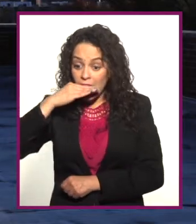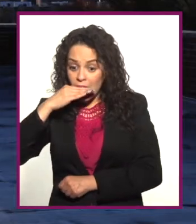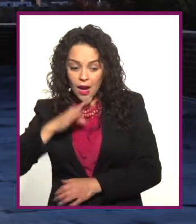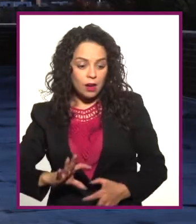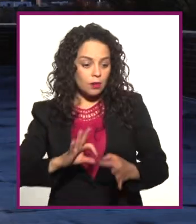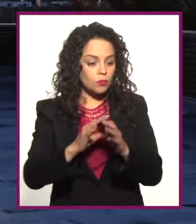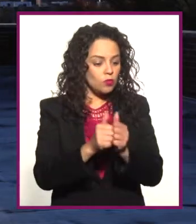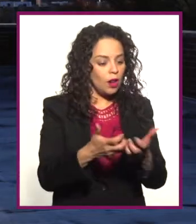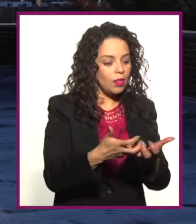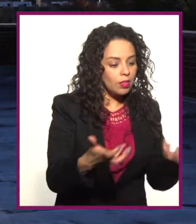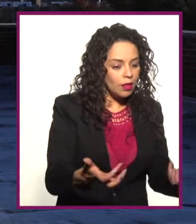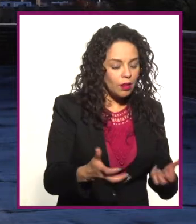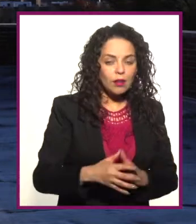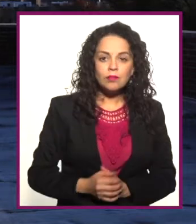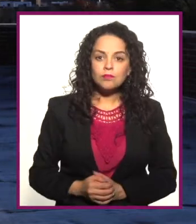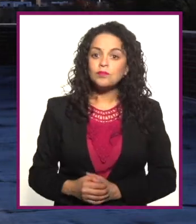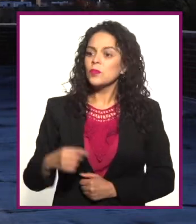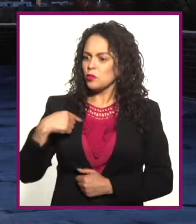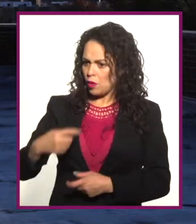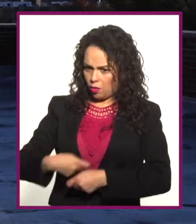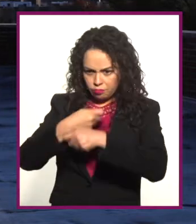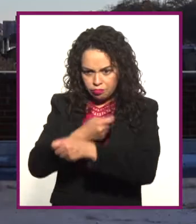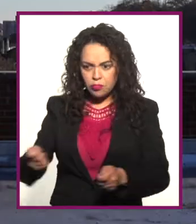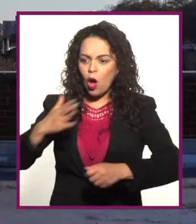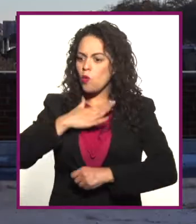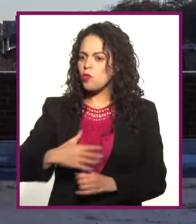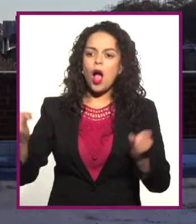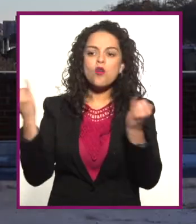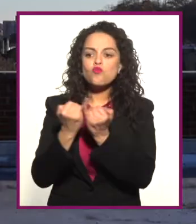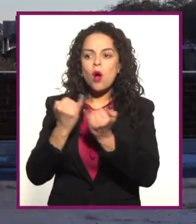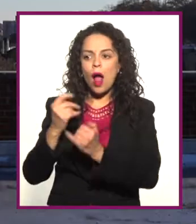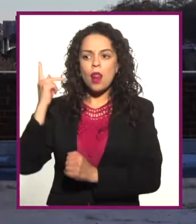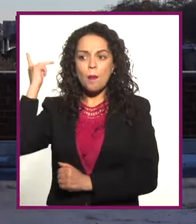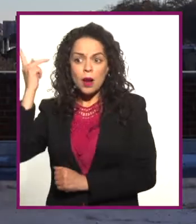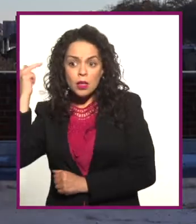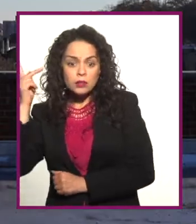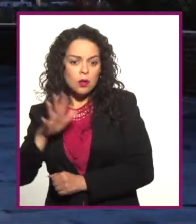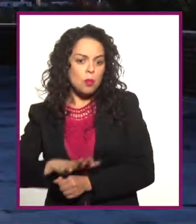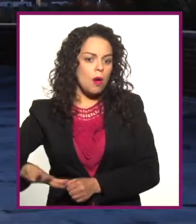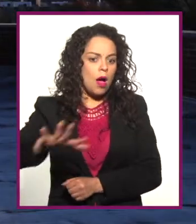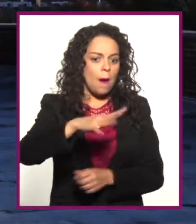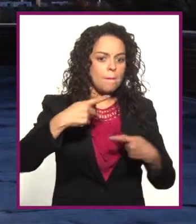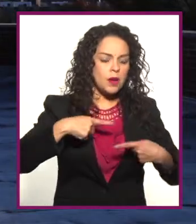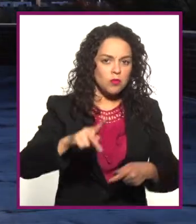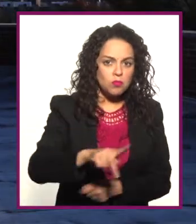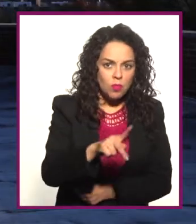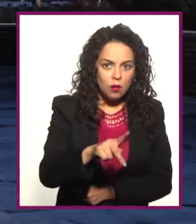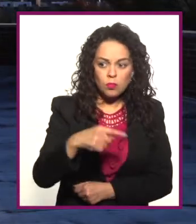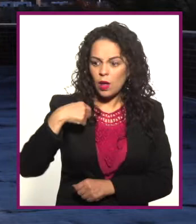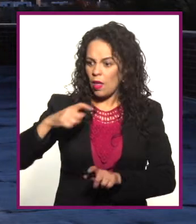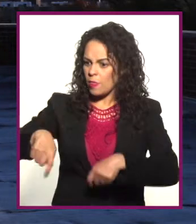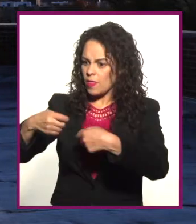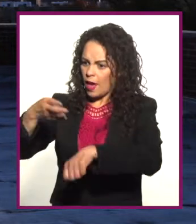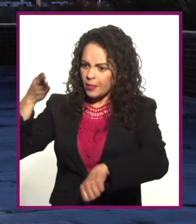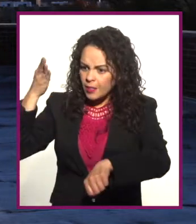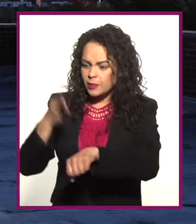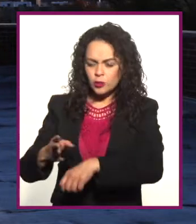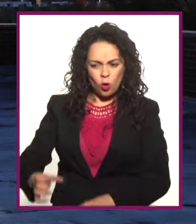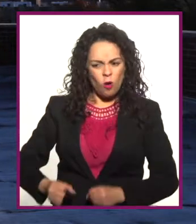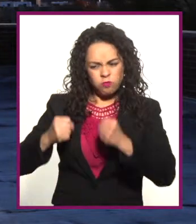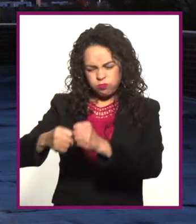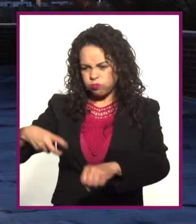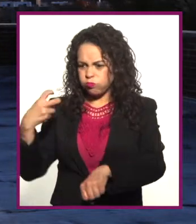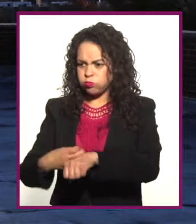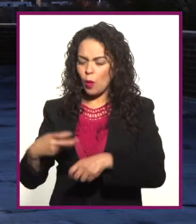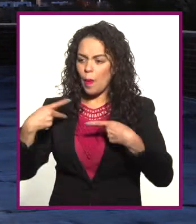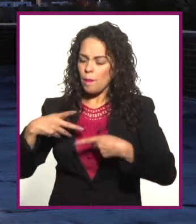y la madre tierra. Impartí justicia por igual a príncipes y plebeyos y castigué con severidad a aquellos que